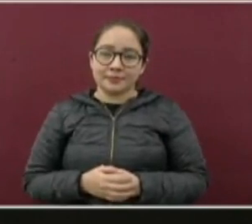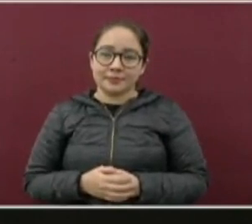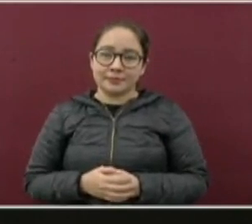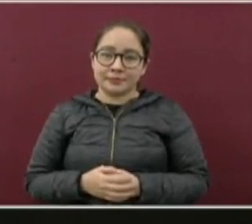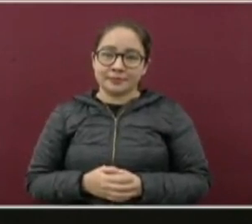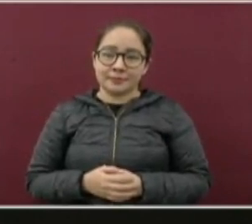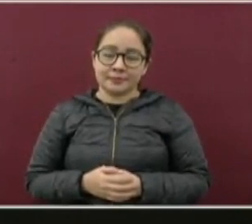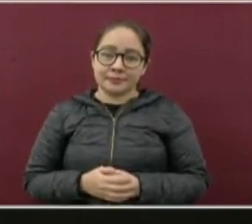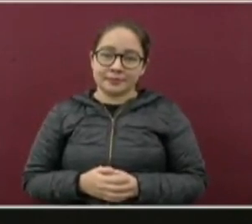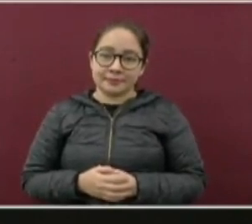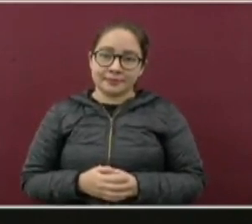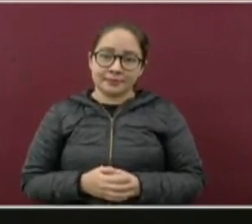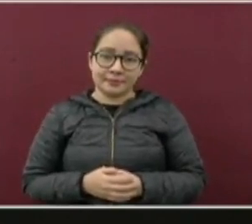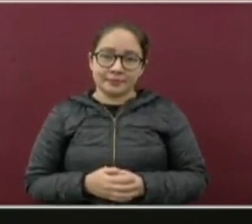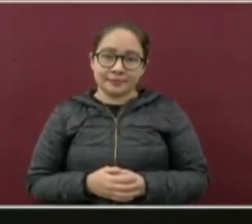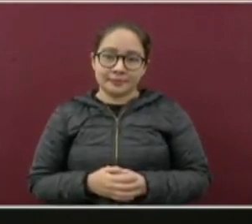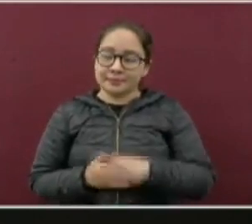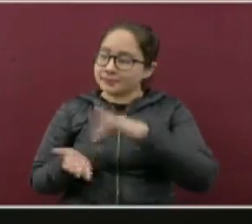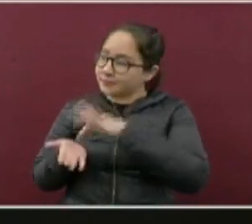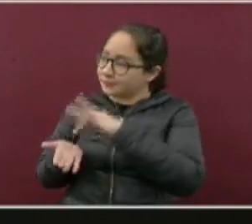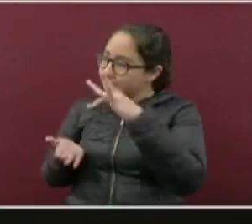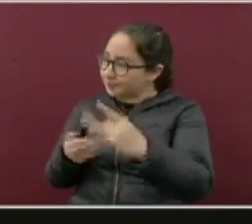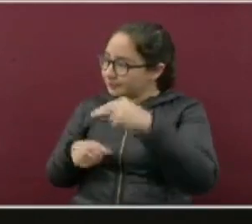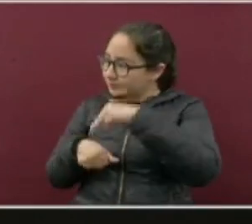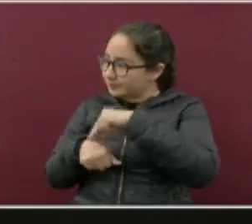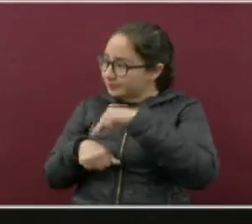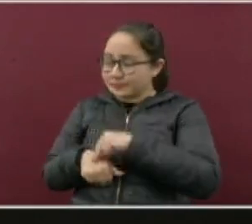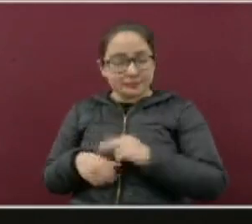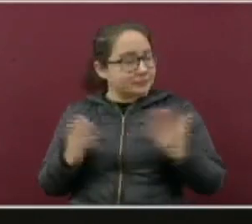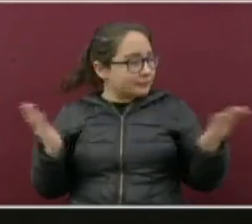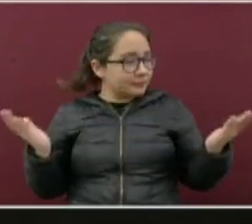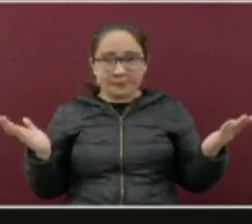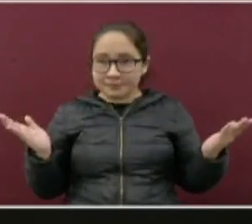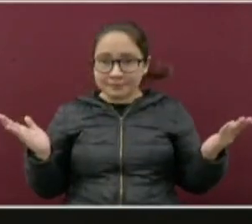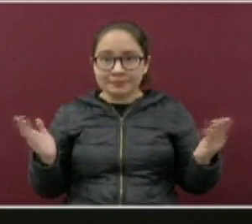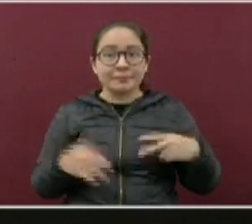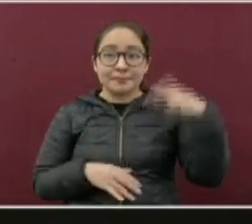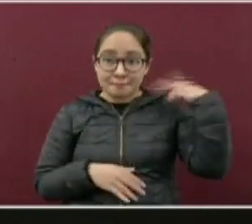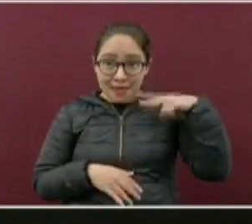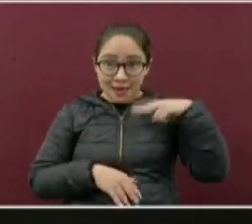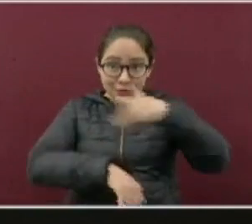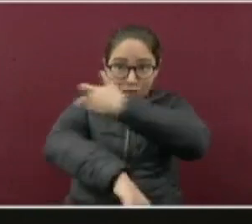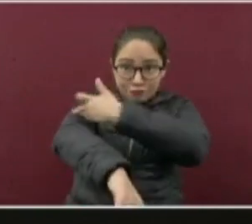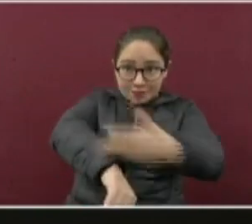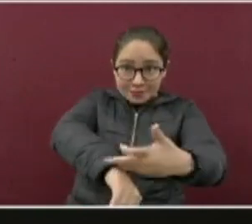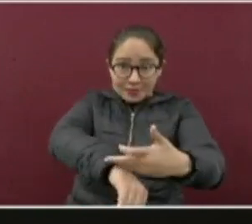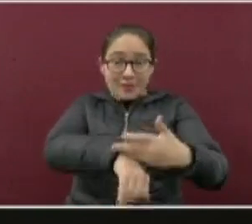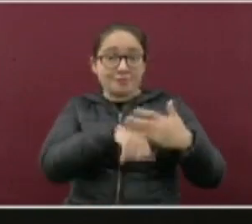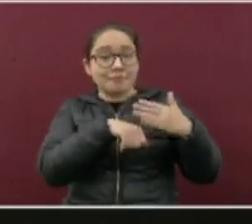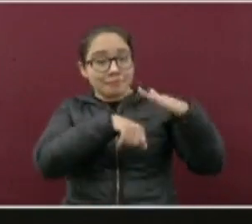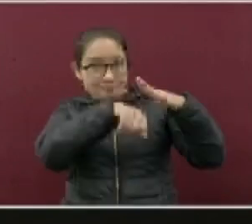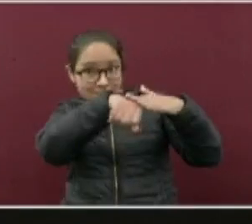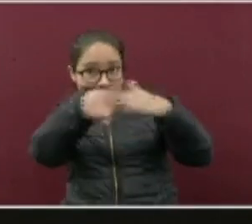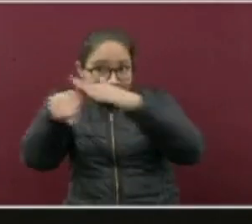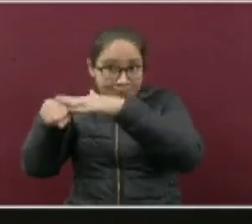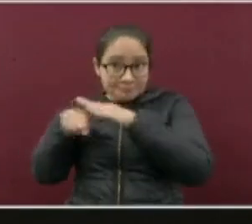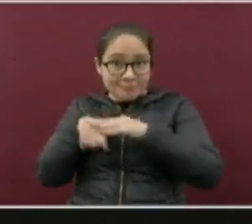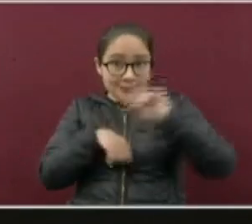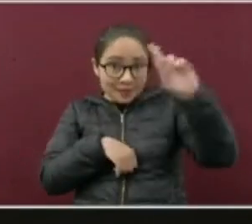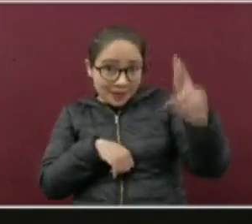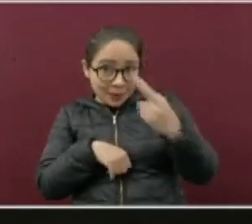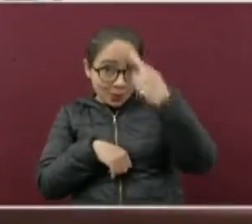Salor. Muchísimas gracias, doctoras. Respetable familia veracruzana, recuerden que